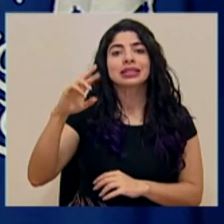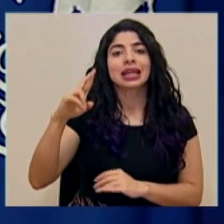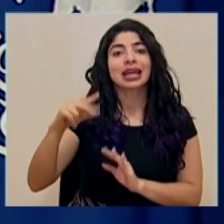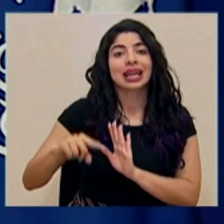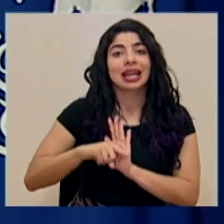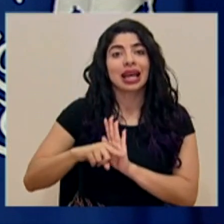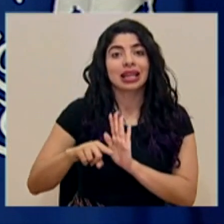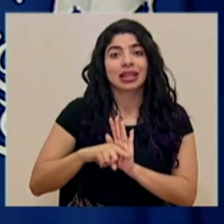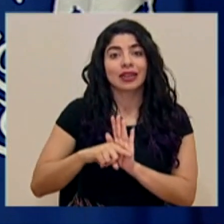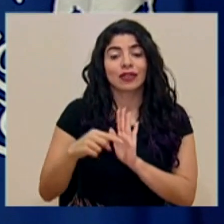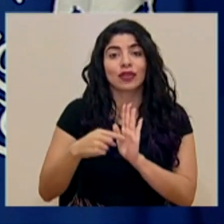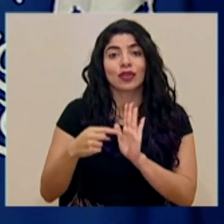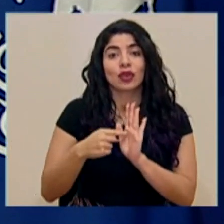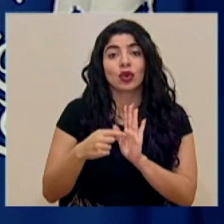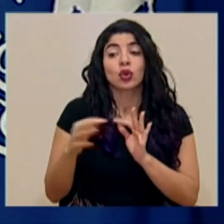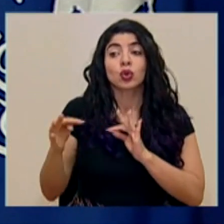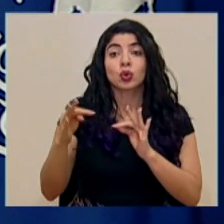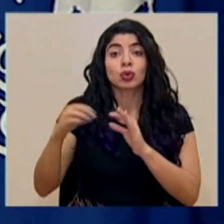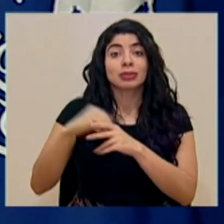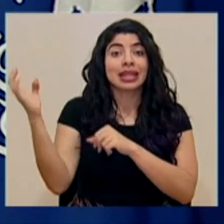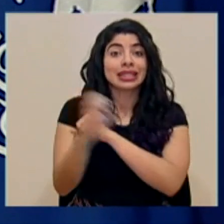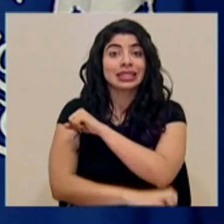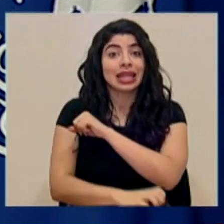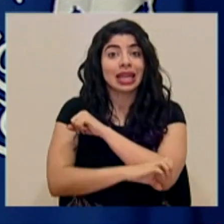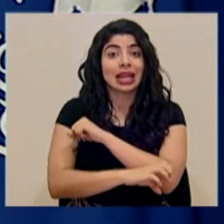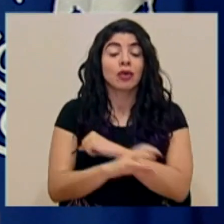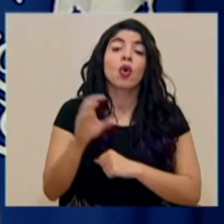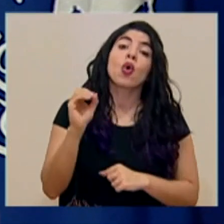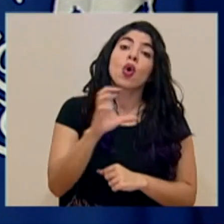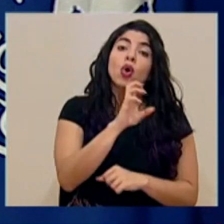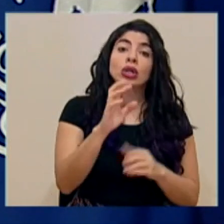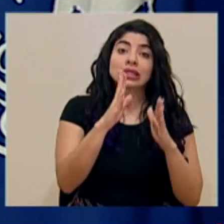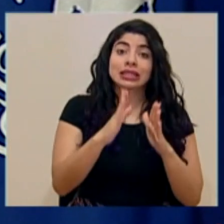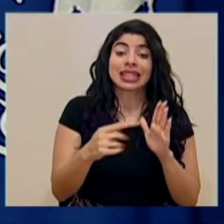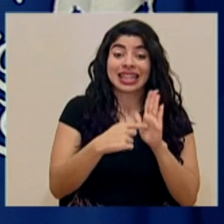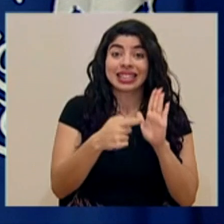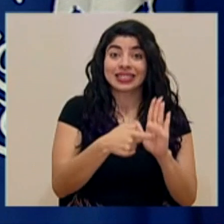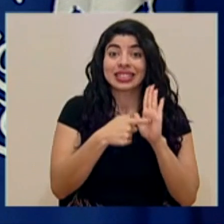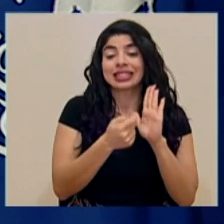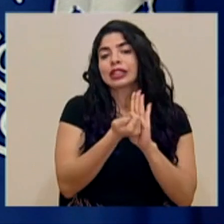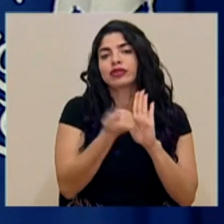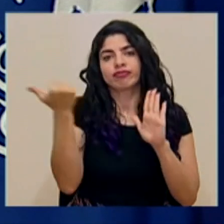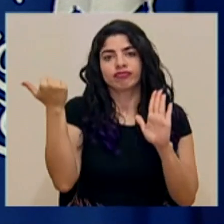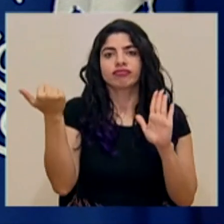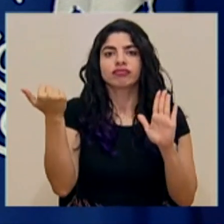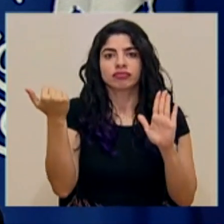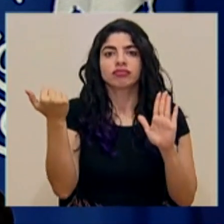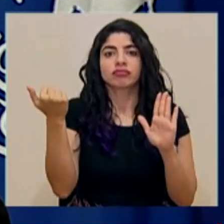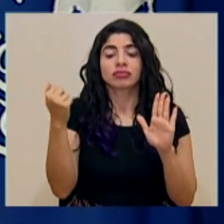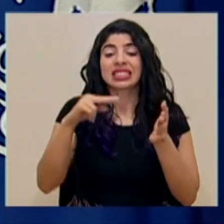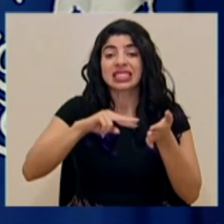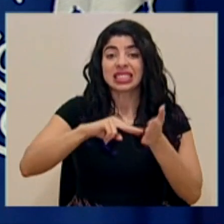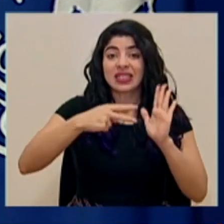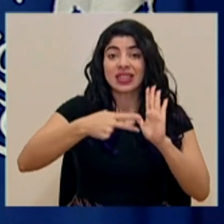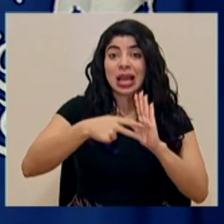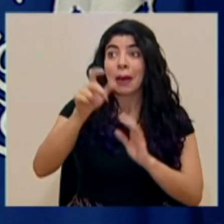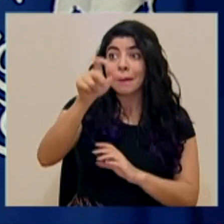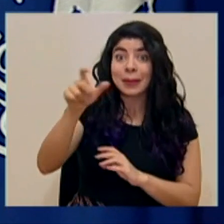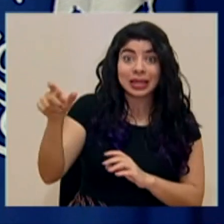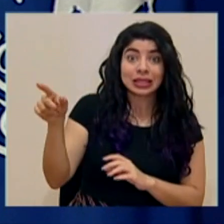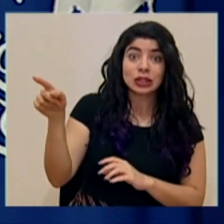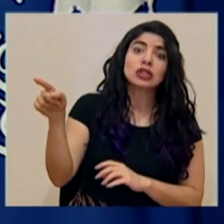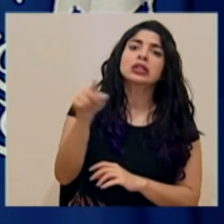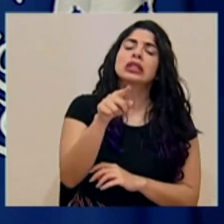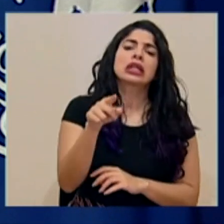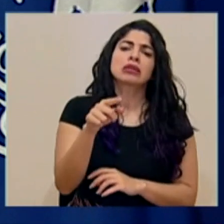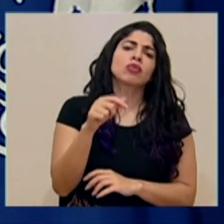PCR, tanto para turistas extranjeros como para costarricenses. Estas personas no